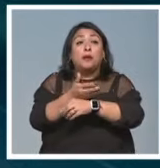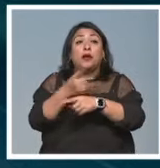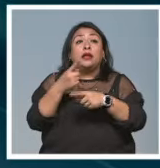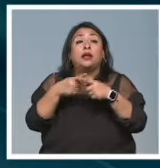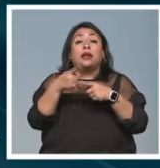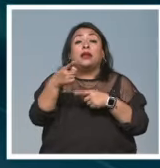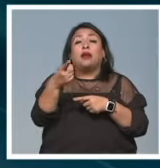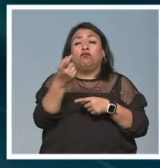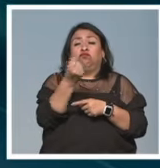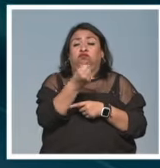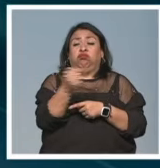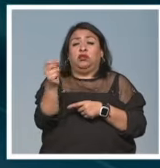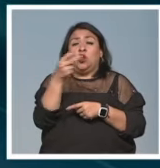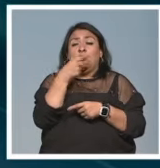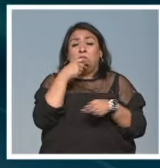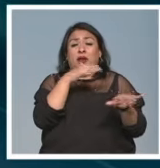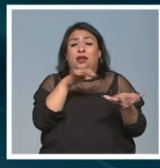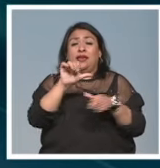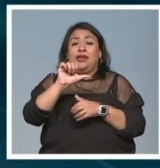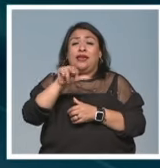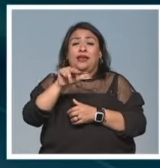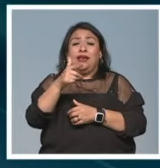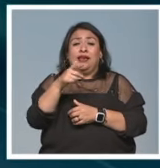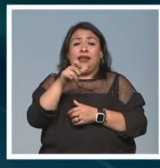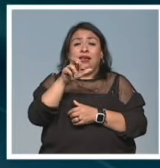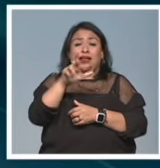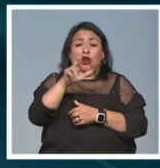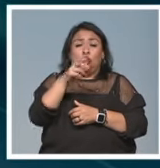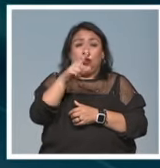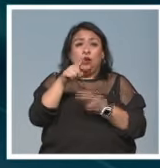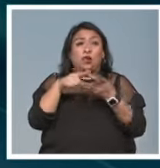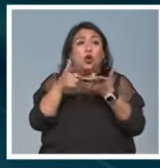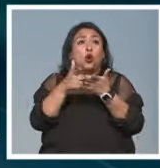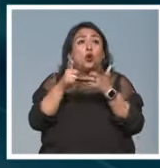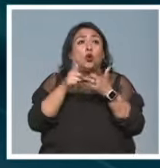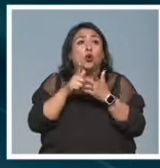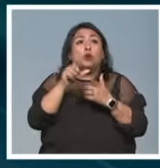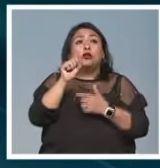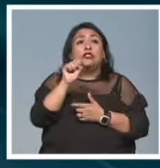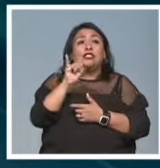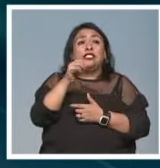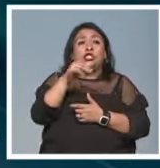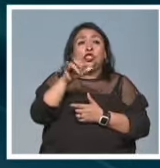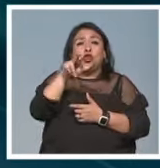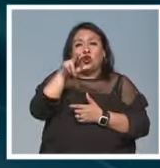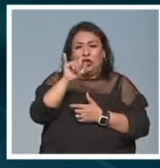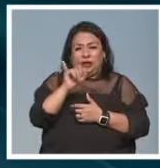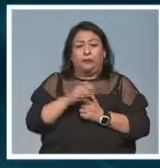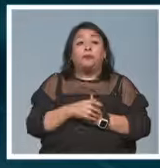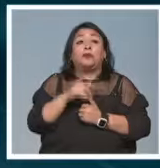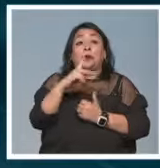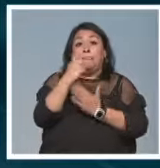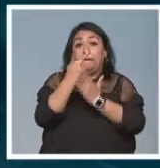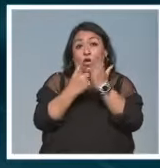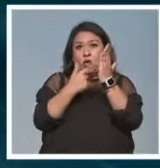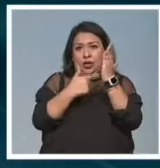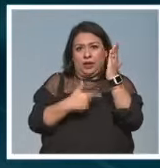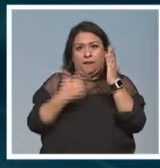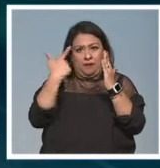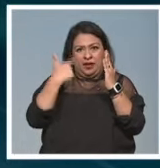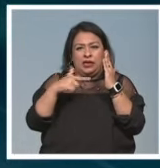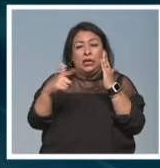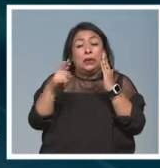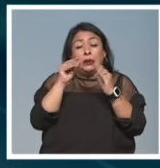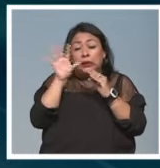por el gran pianista Ángel Rodríguez y el grupo Signori. El programa de la gira es